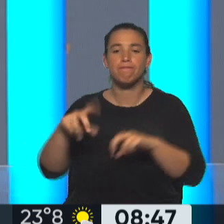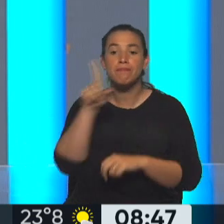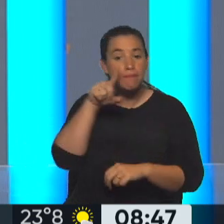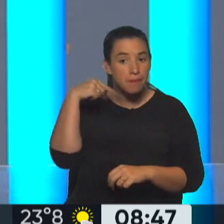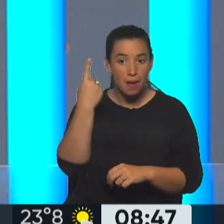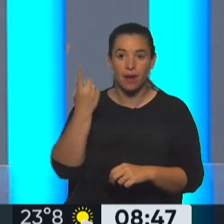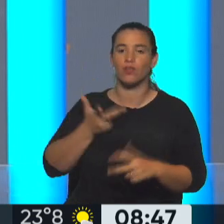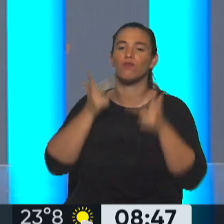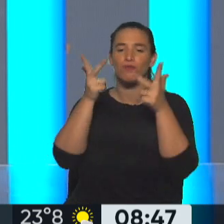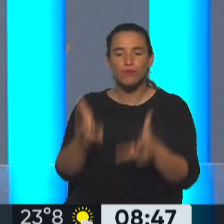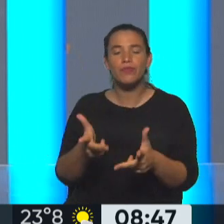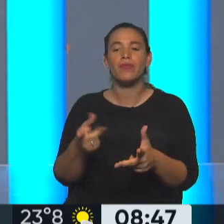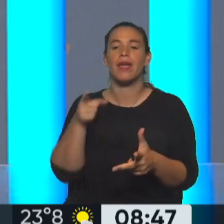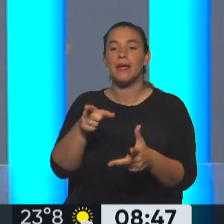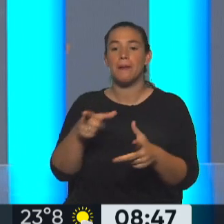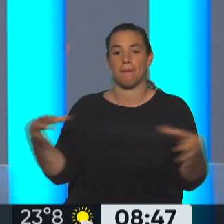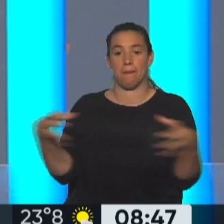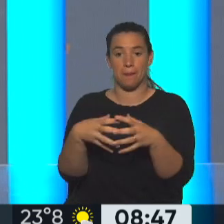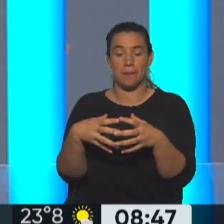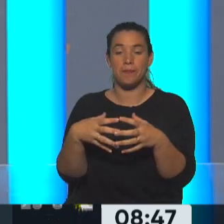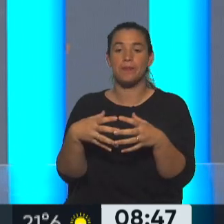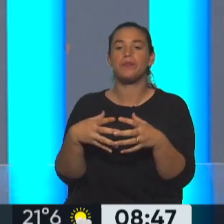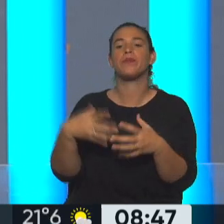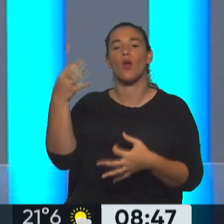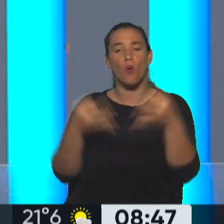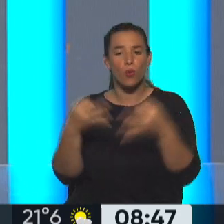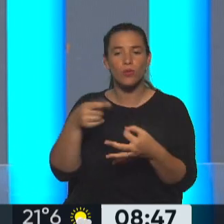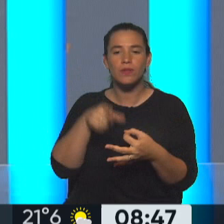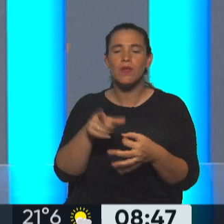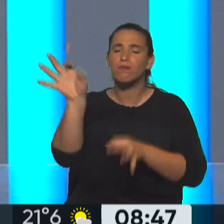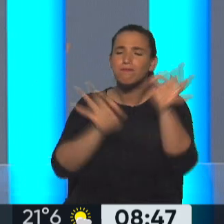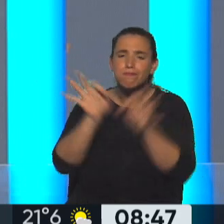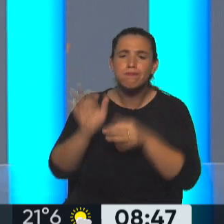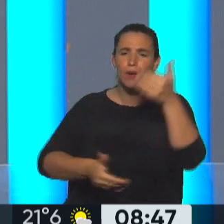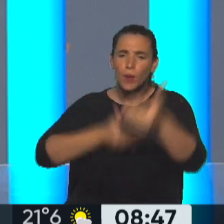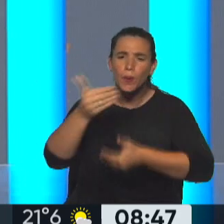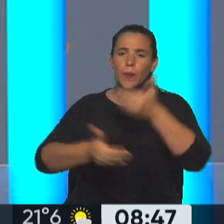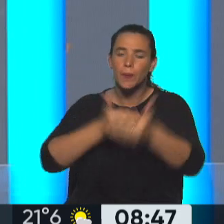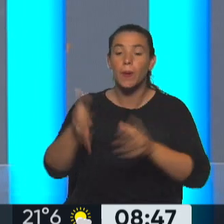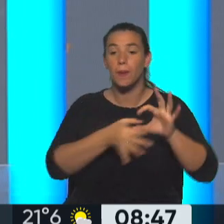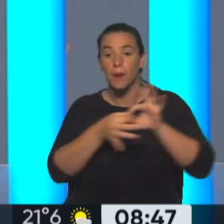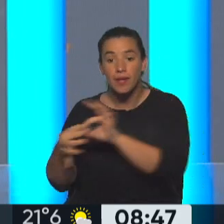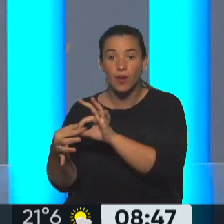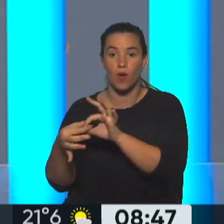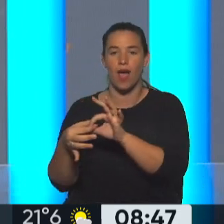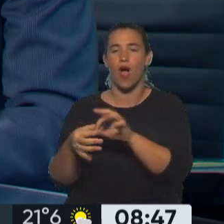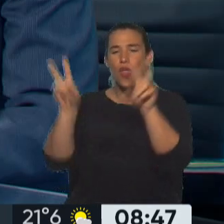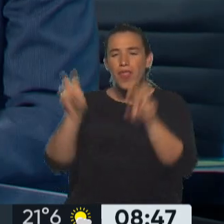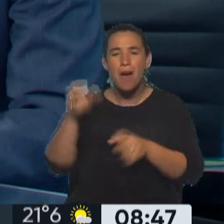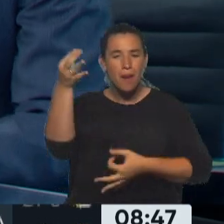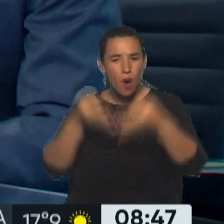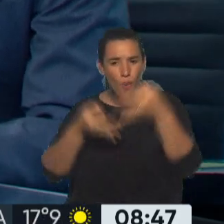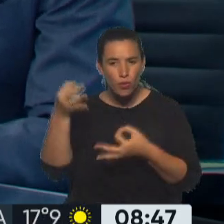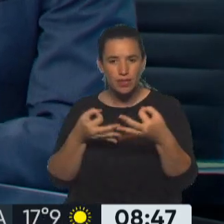a la presidencia de la Nación, desde el Congreso se avanzaron en muchos proyectos vinculados al área judicial, al Poder